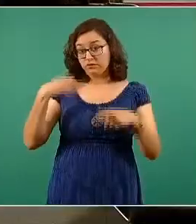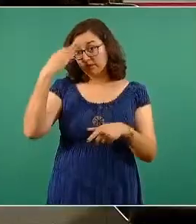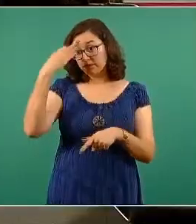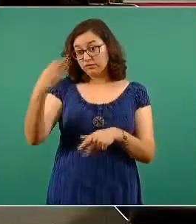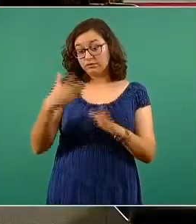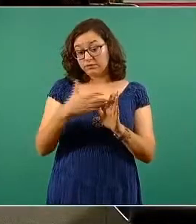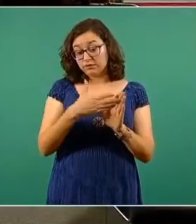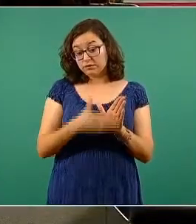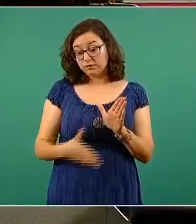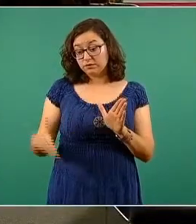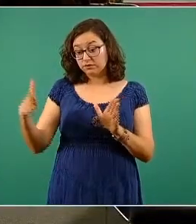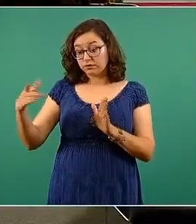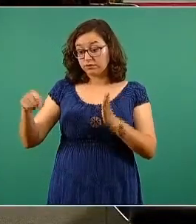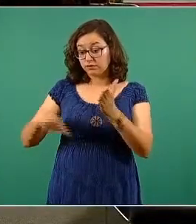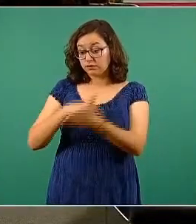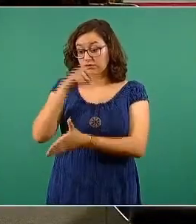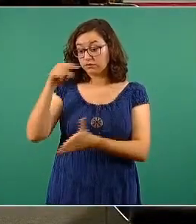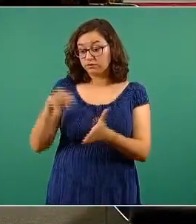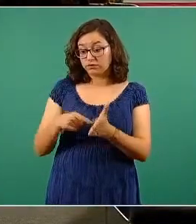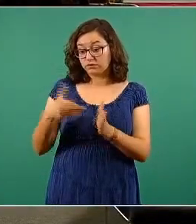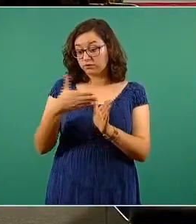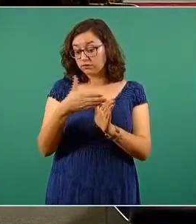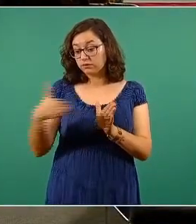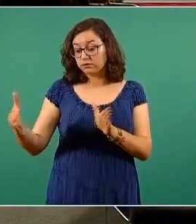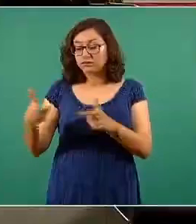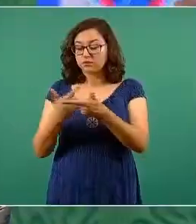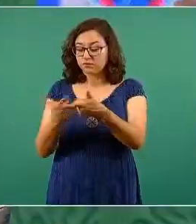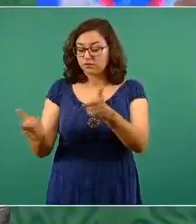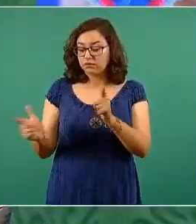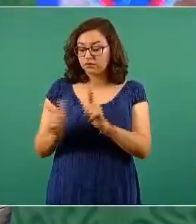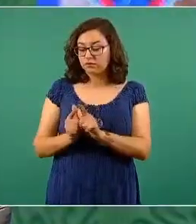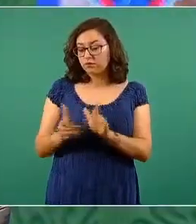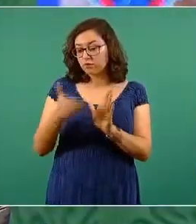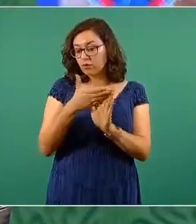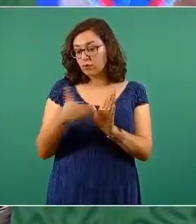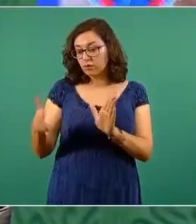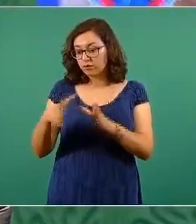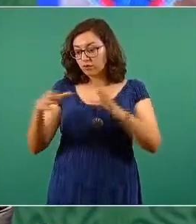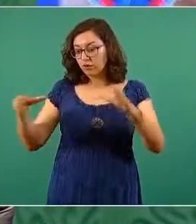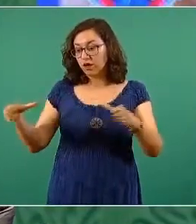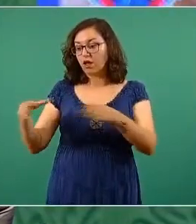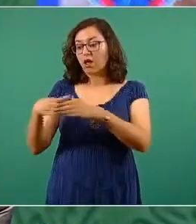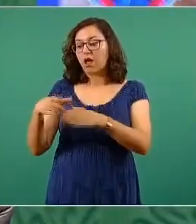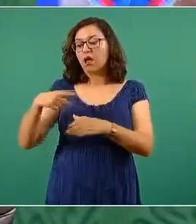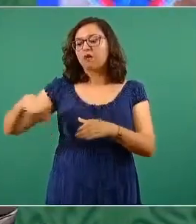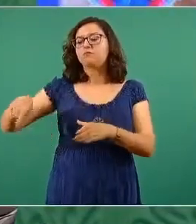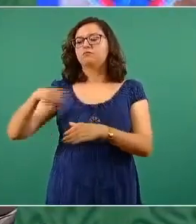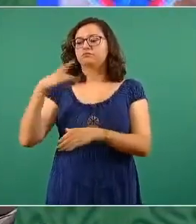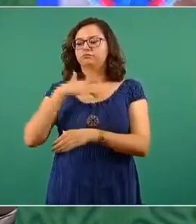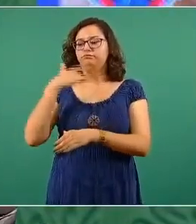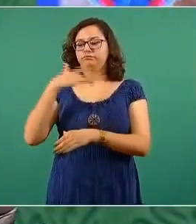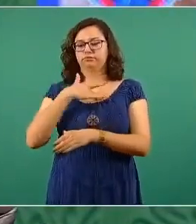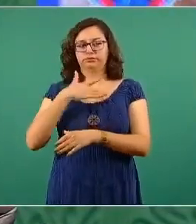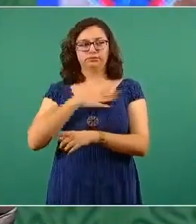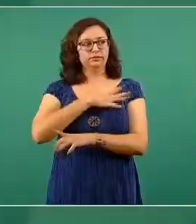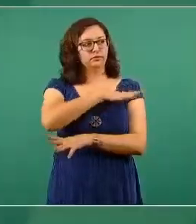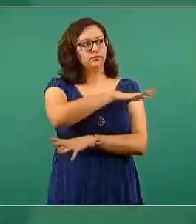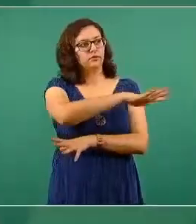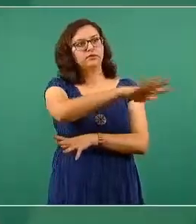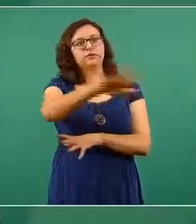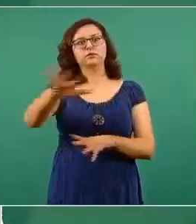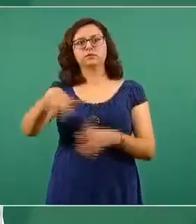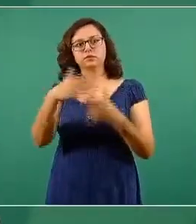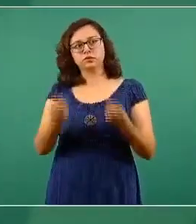determinado, en un lugar determinado y en un grupo de personas determinadas, es una señal suficiente y